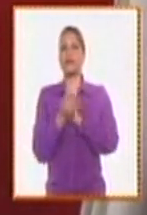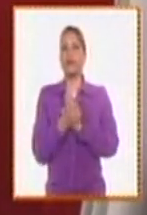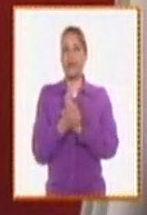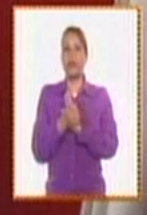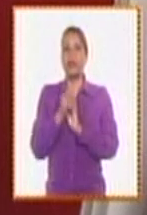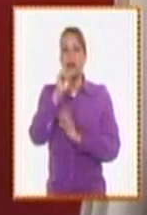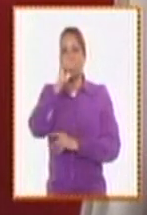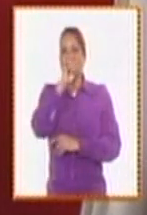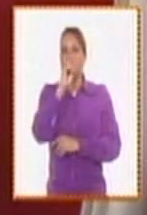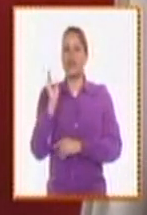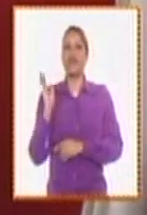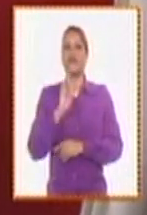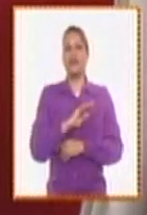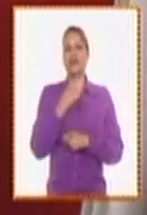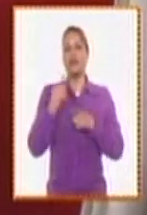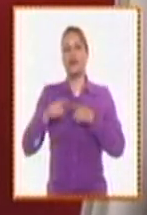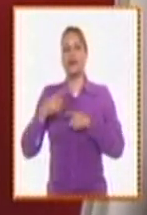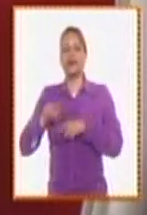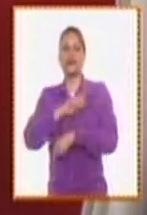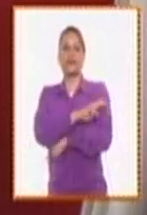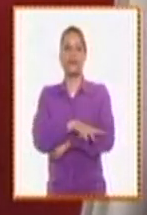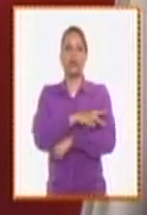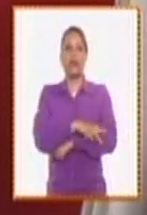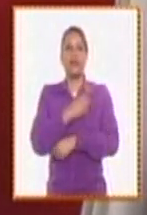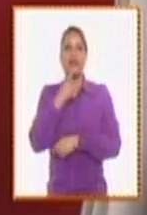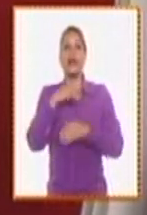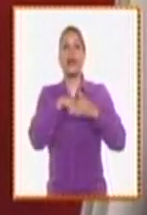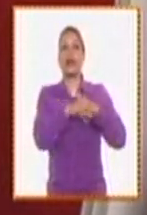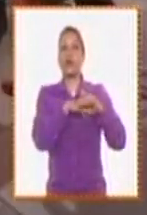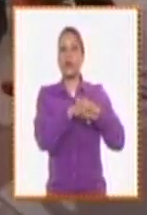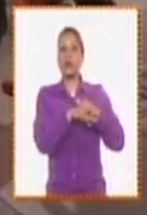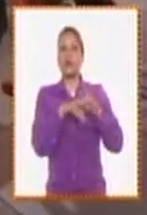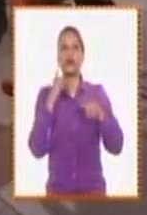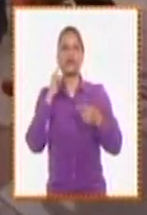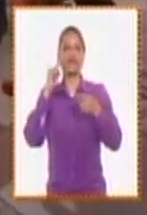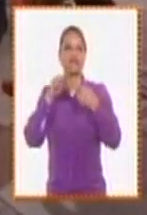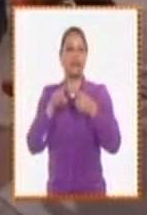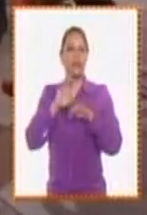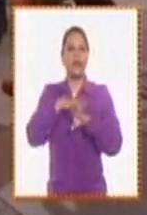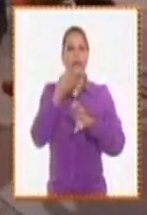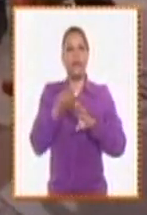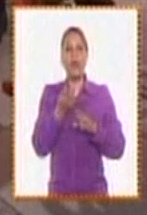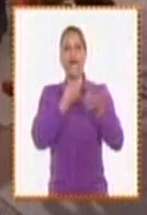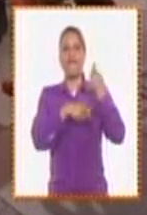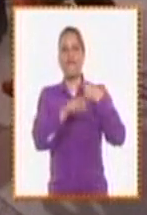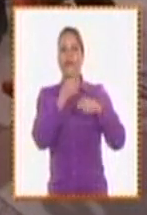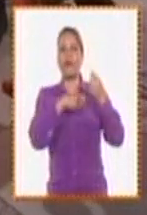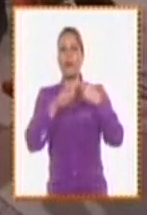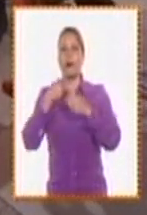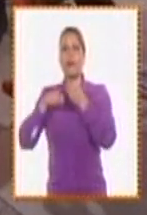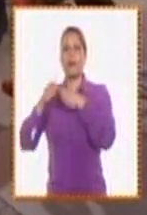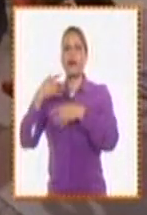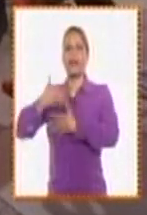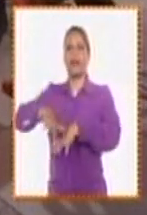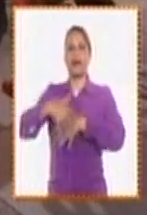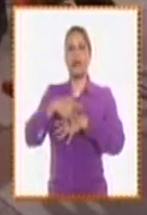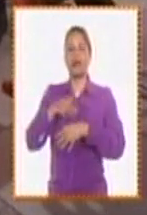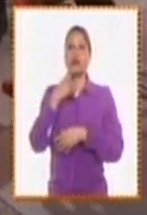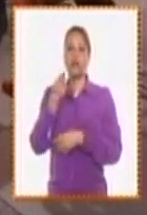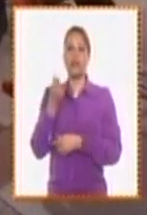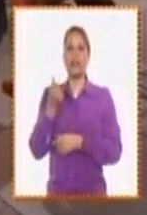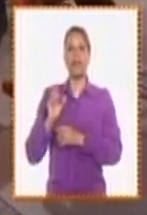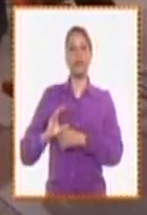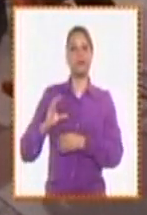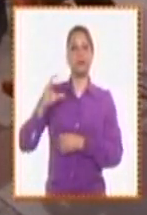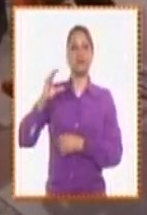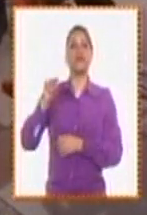llega de recalo o que sencillamente la escamotean y con el propósito de traficar después con esta droga, porque es un negocio rentable para